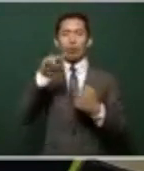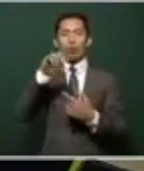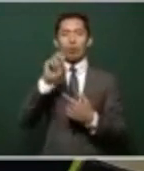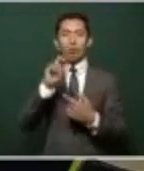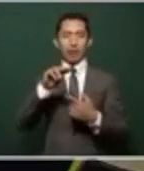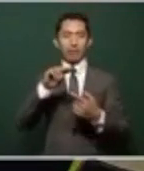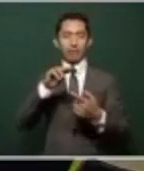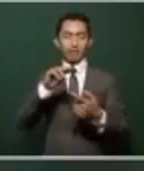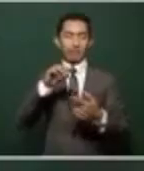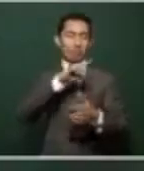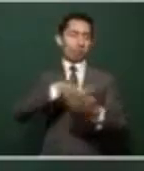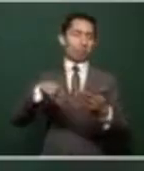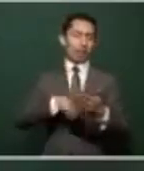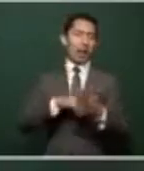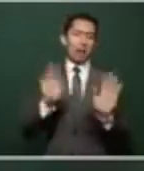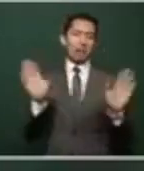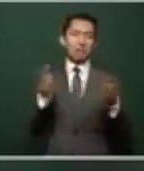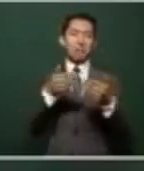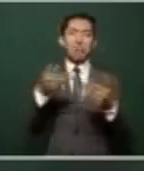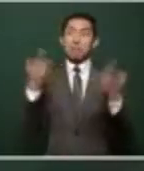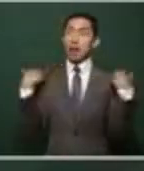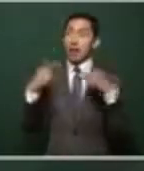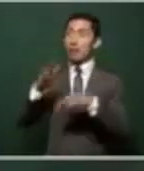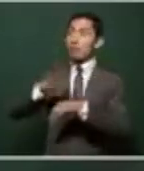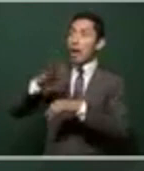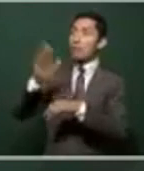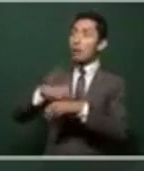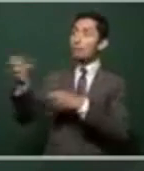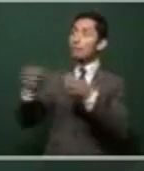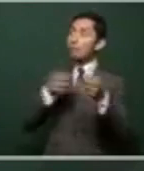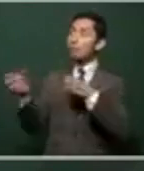y ya no contratar a maestros